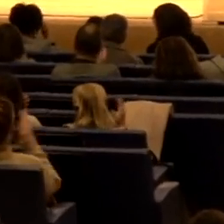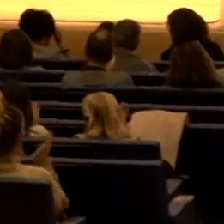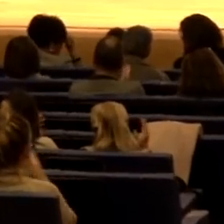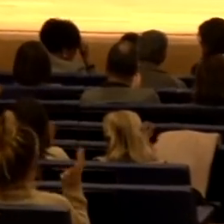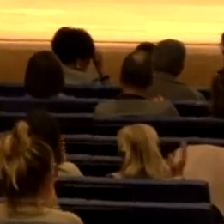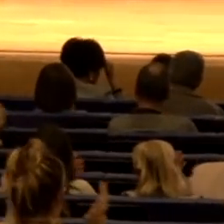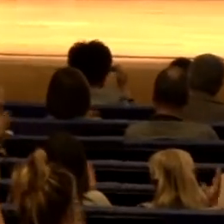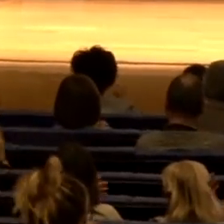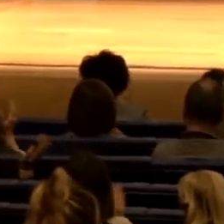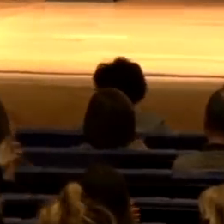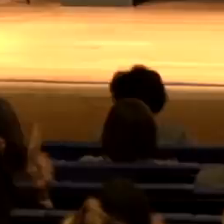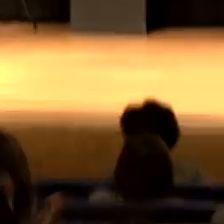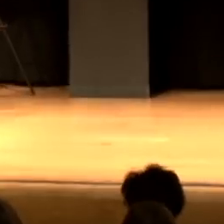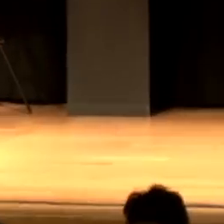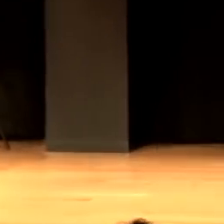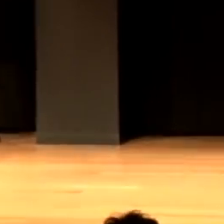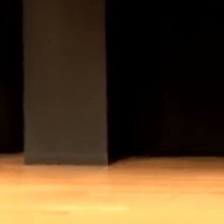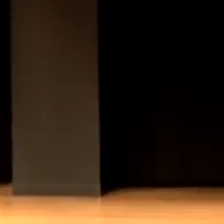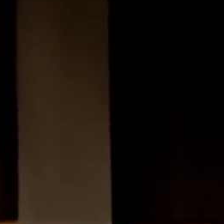bu barca